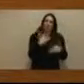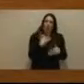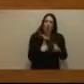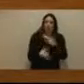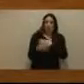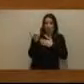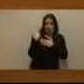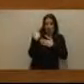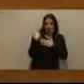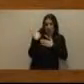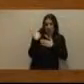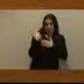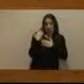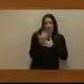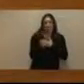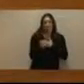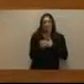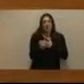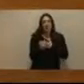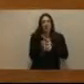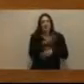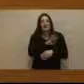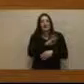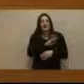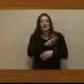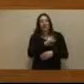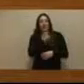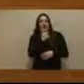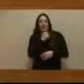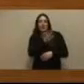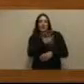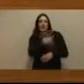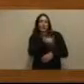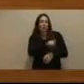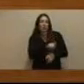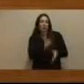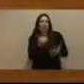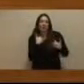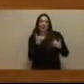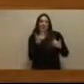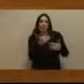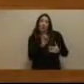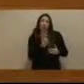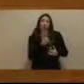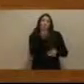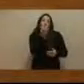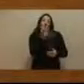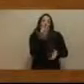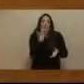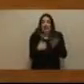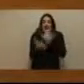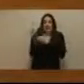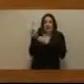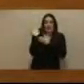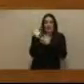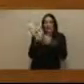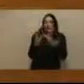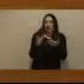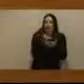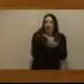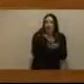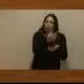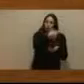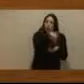quieran saber nada del señor Areces, ¿no? Ni de los socialistas de aquella época, que todos estaban, por